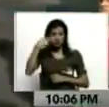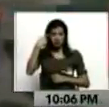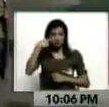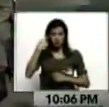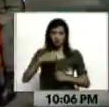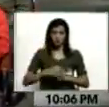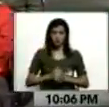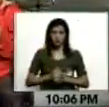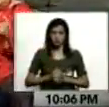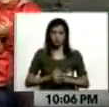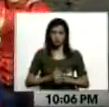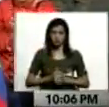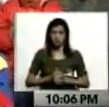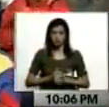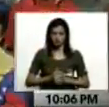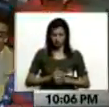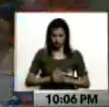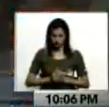Hugo